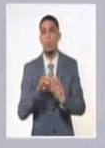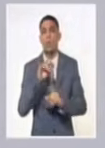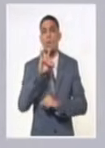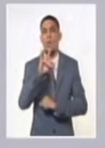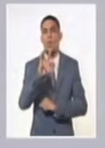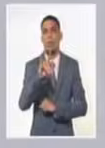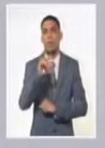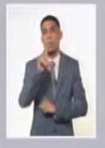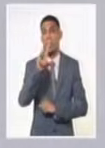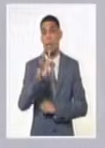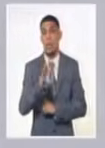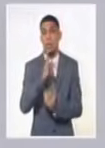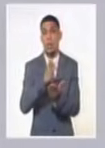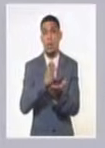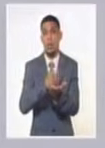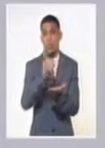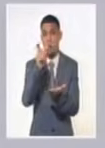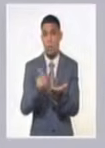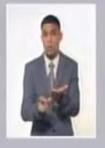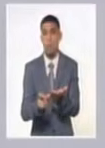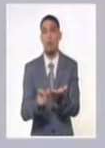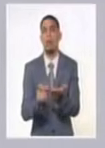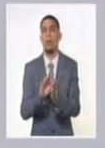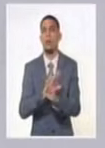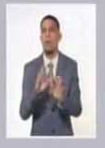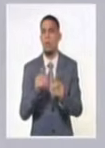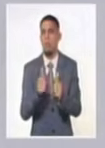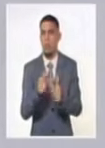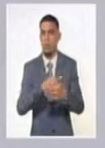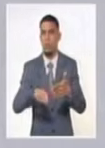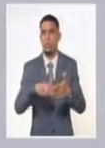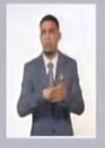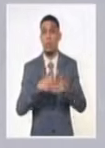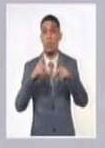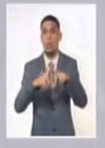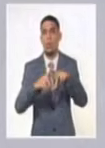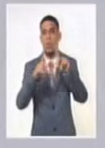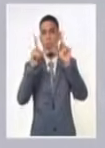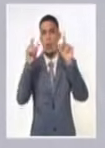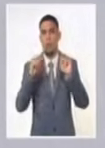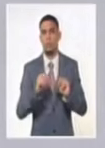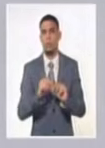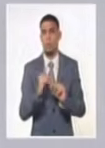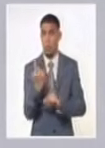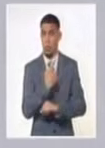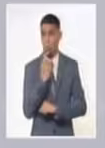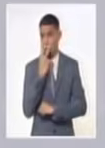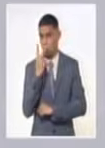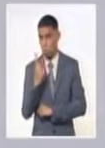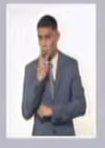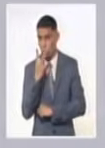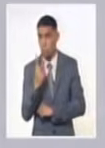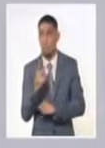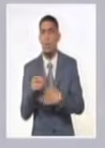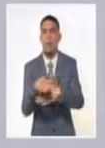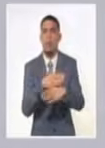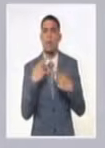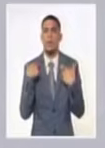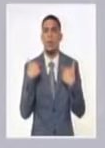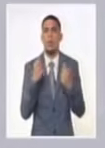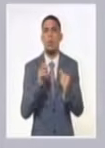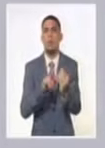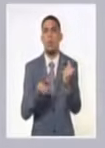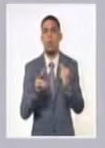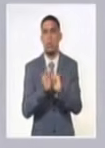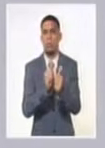3 escuelas nacionales que tenemos en todo el país, siendo atendido por las direcciones provinciales de deporte